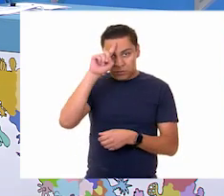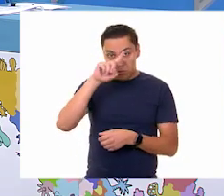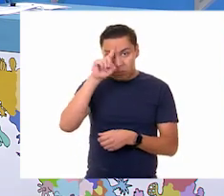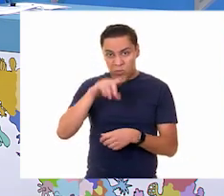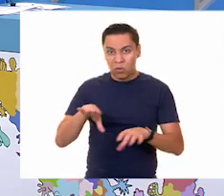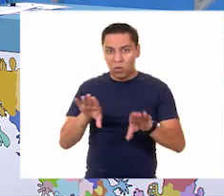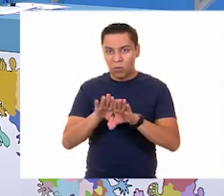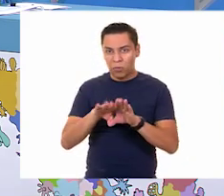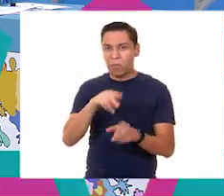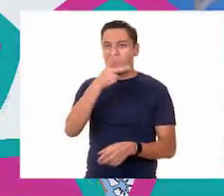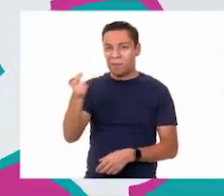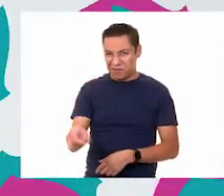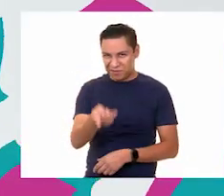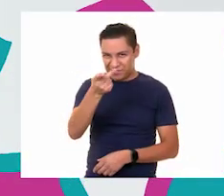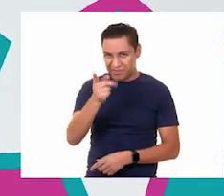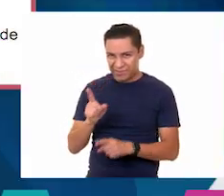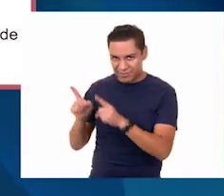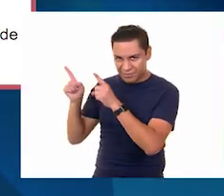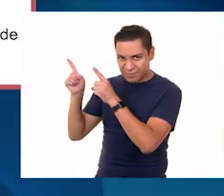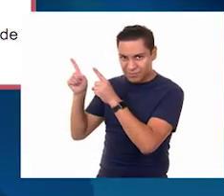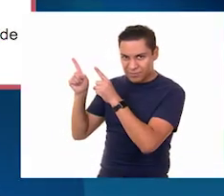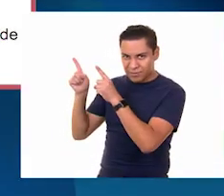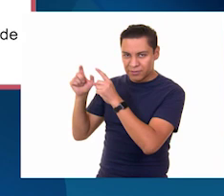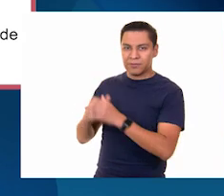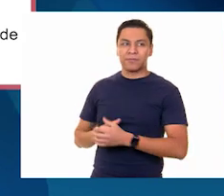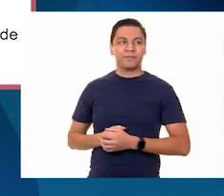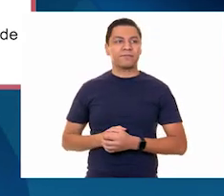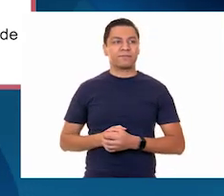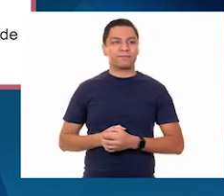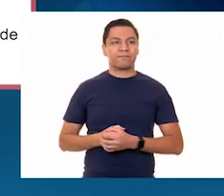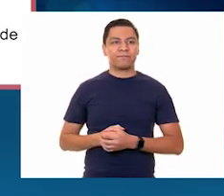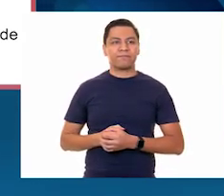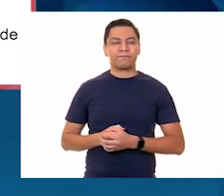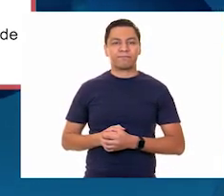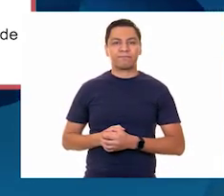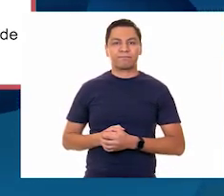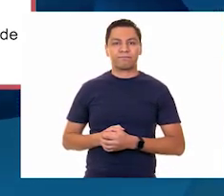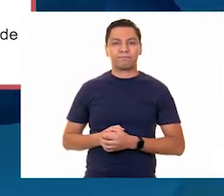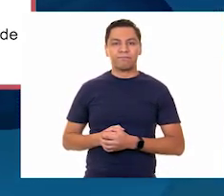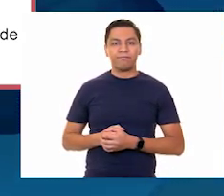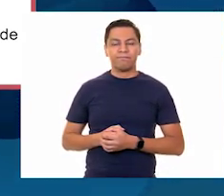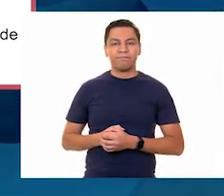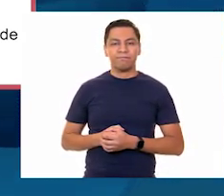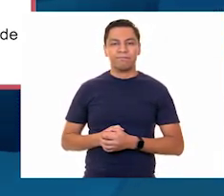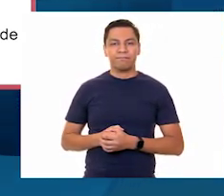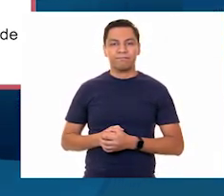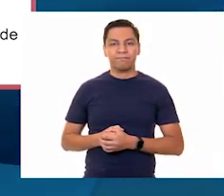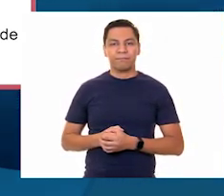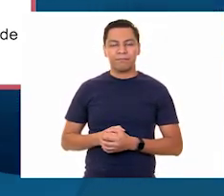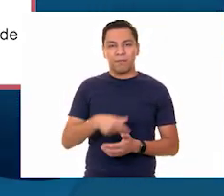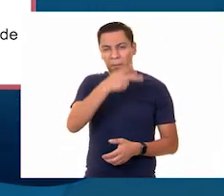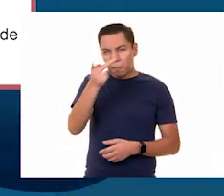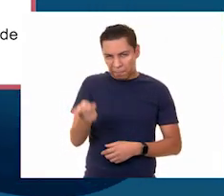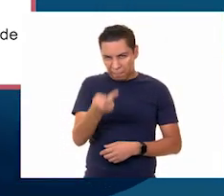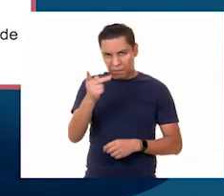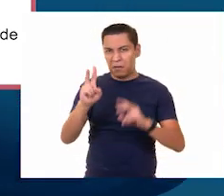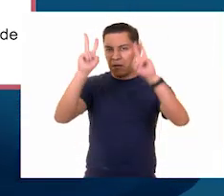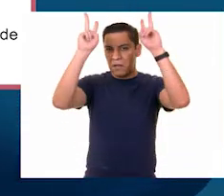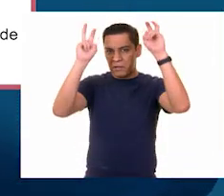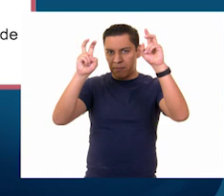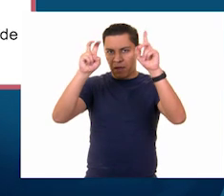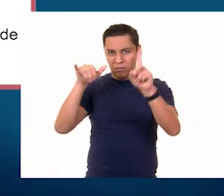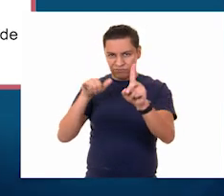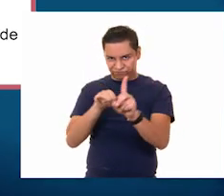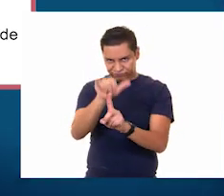ahora aparecen en su pantalla. Vamos a verlas. Preguntas para orientar la exploración de los trípticos sobre el acoso escolar.